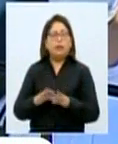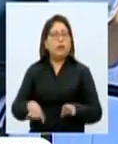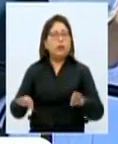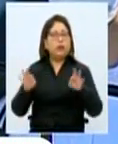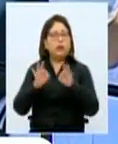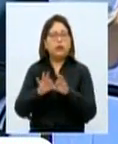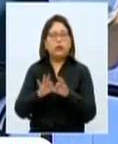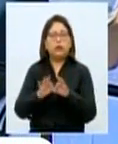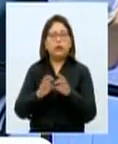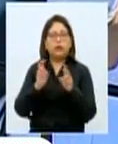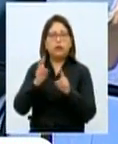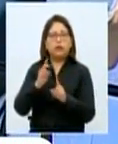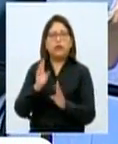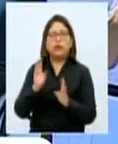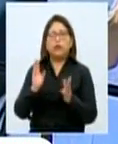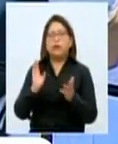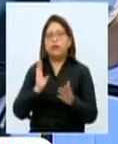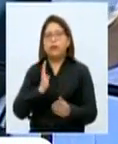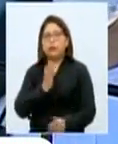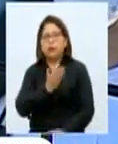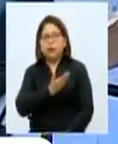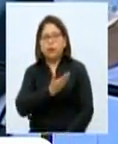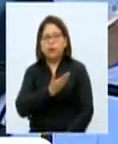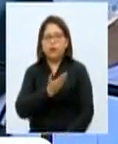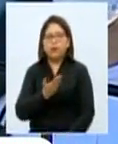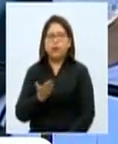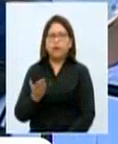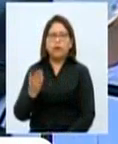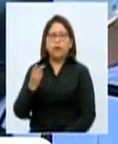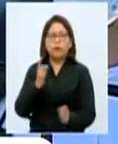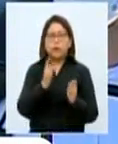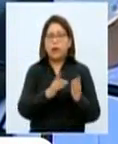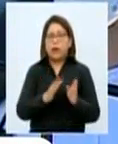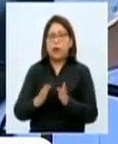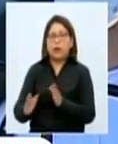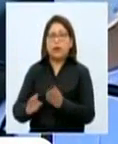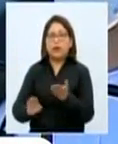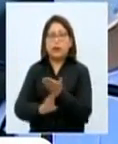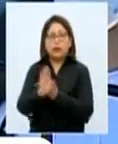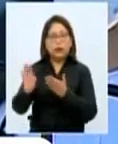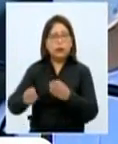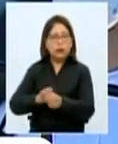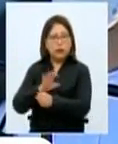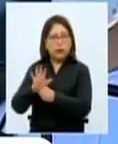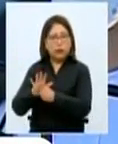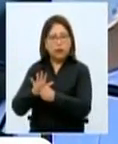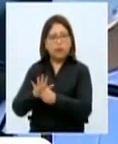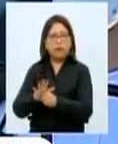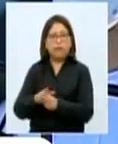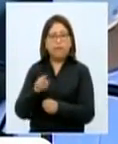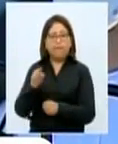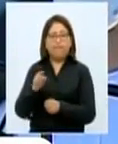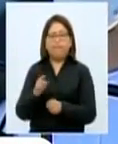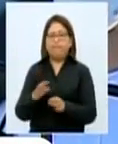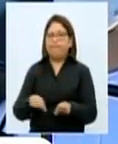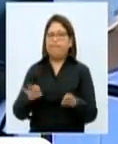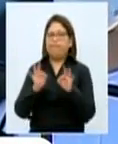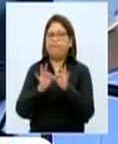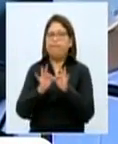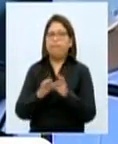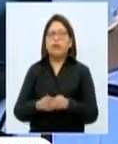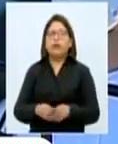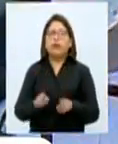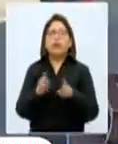de nuestro plan para combatir el coronavirus y es